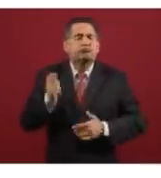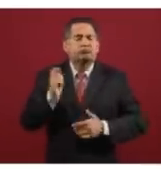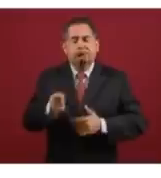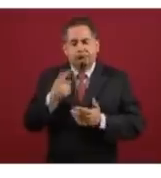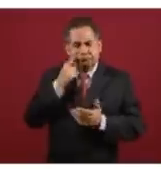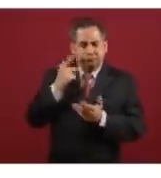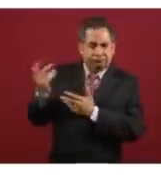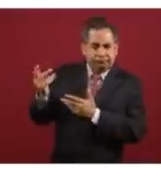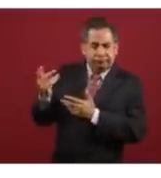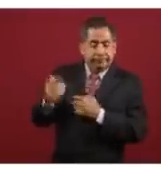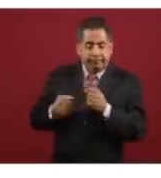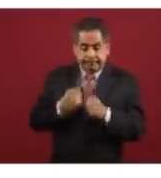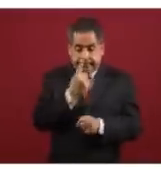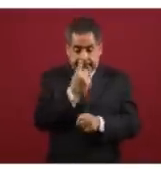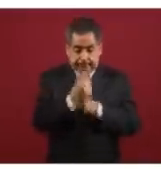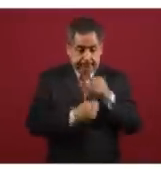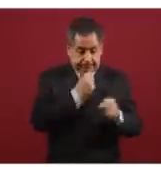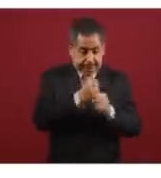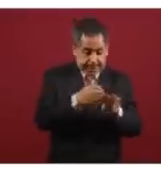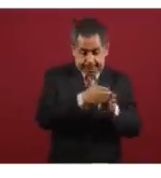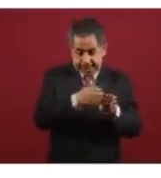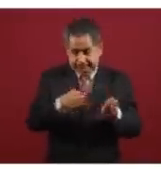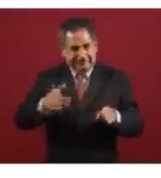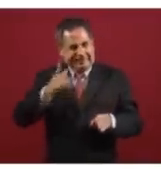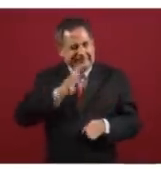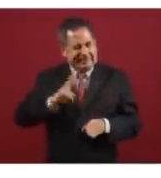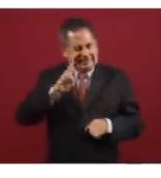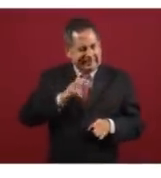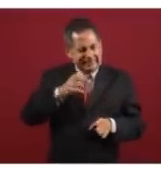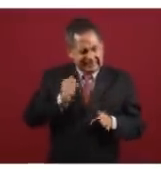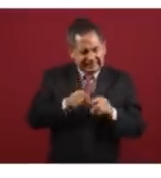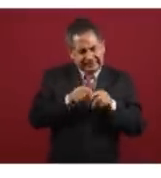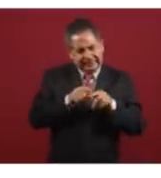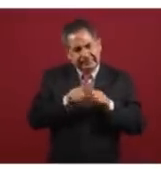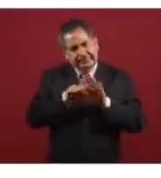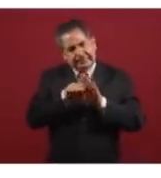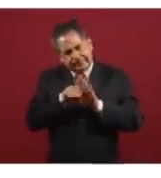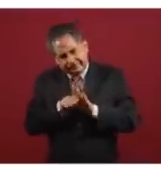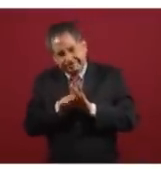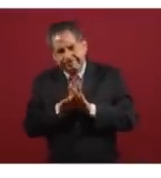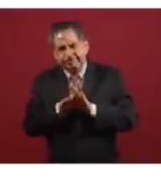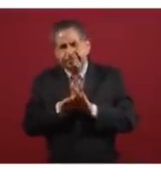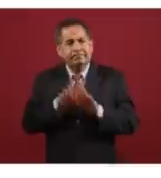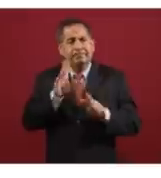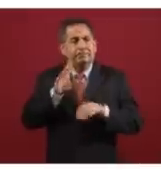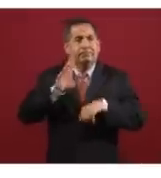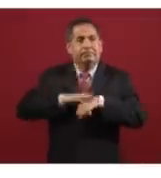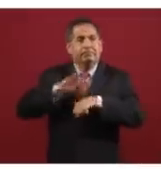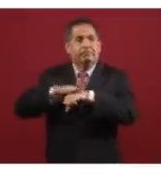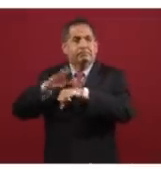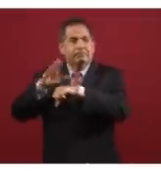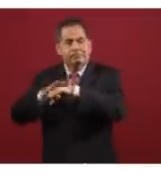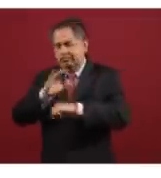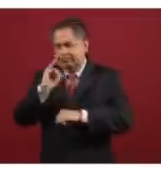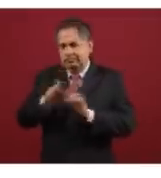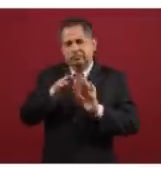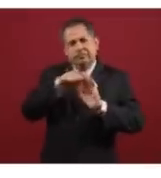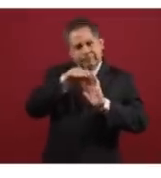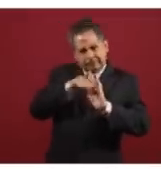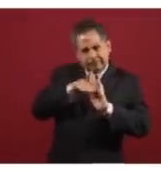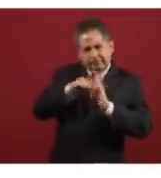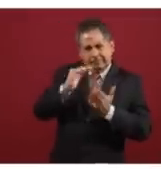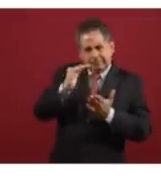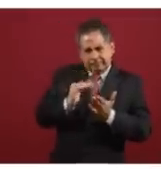en el primer año lograríamos un punto de inflexión en los primeros indicadores, los